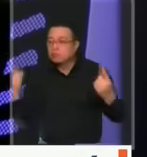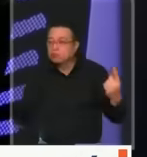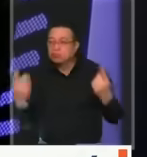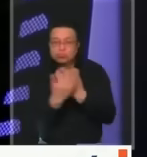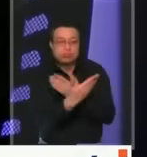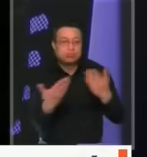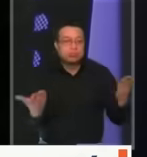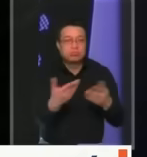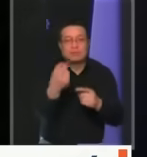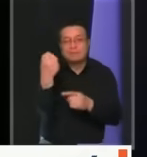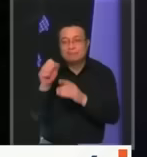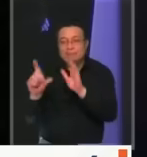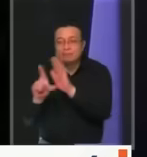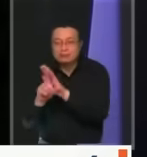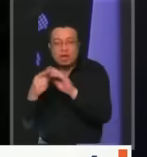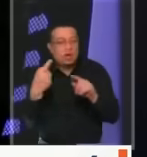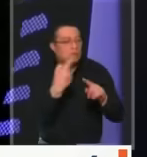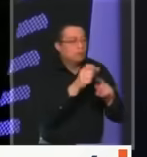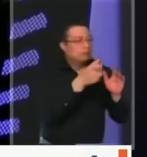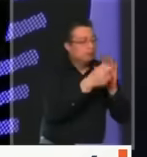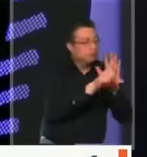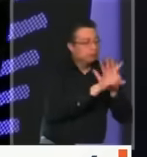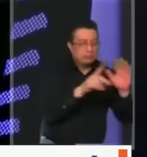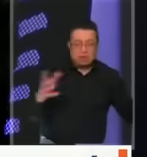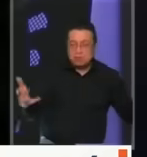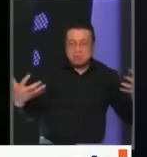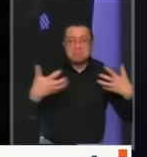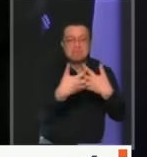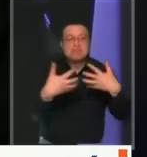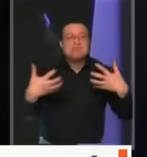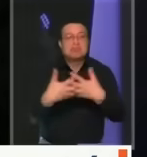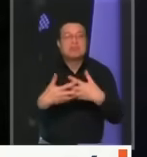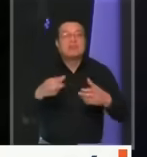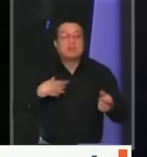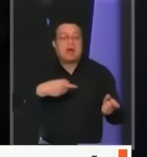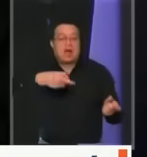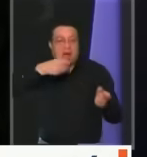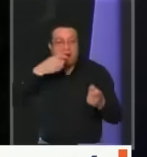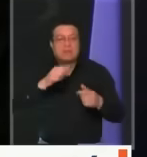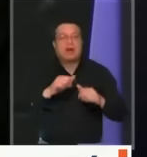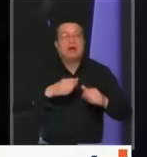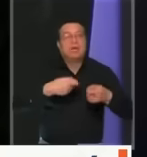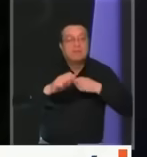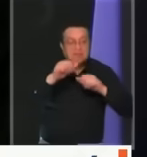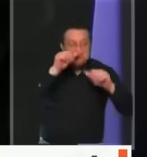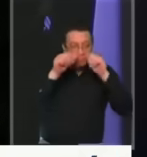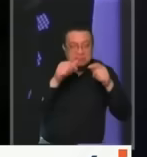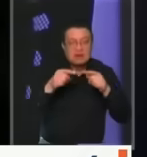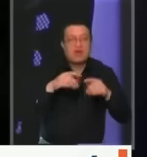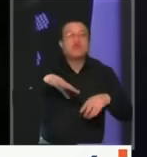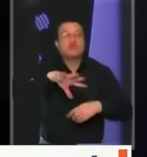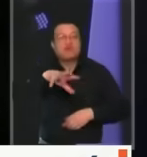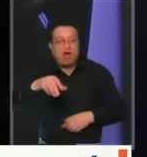delito específico, sino que también a cruzar con otras áreas delictuales como armas, microtráfico, tráfico,